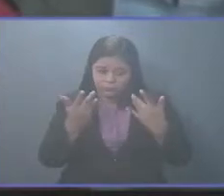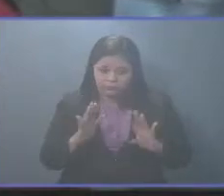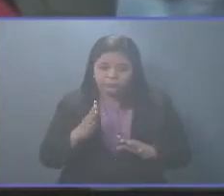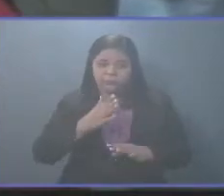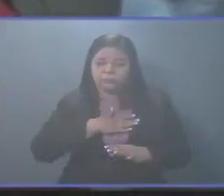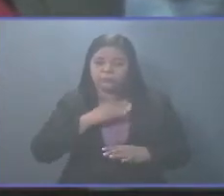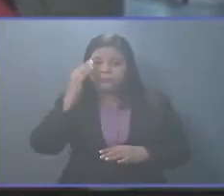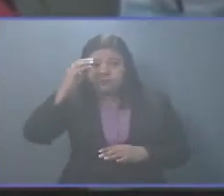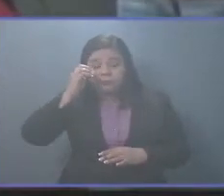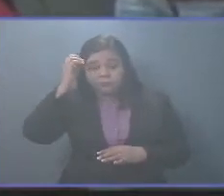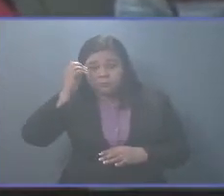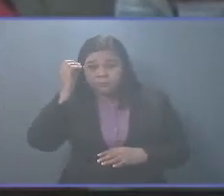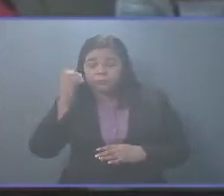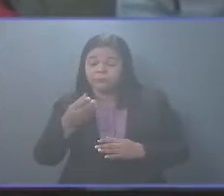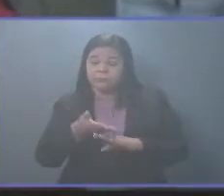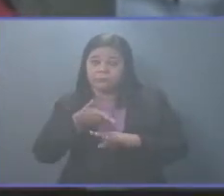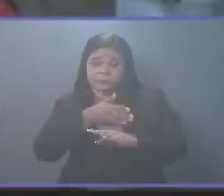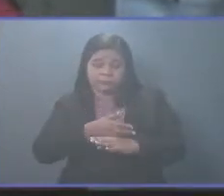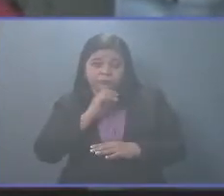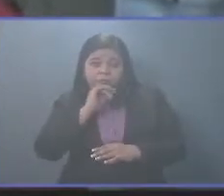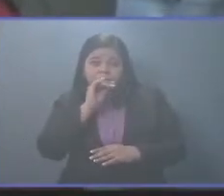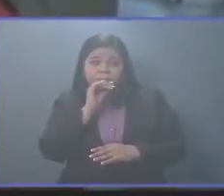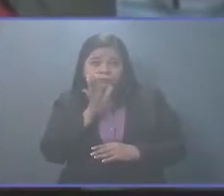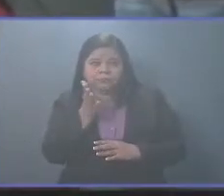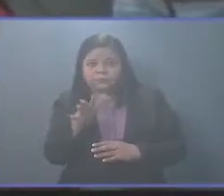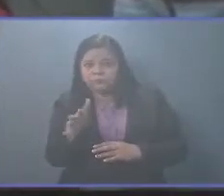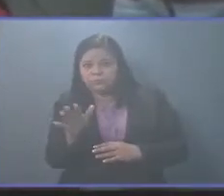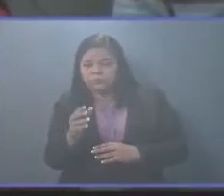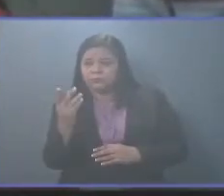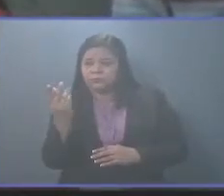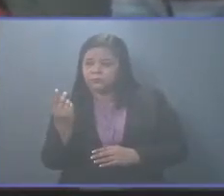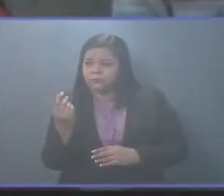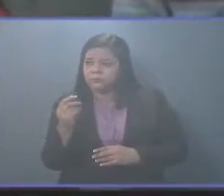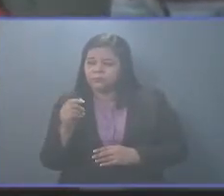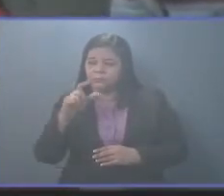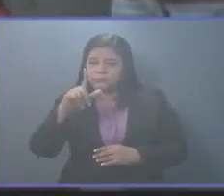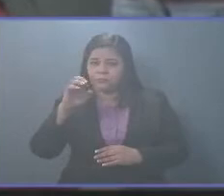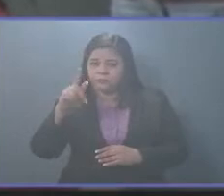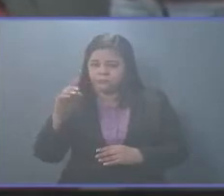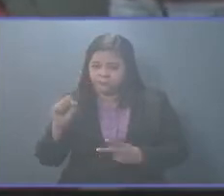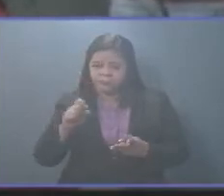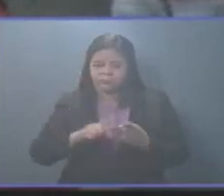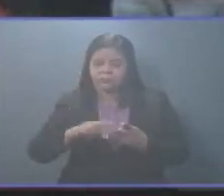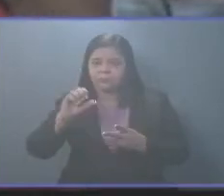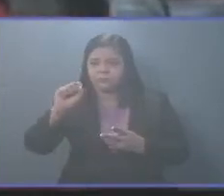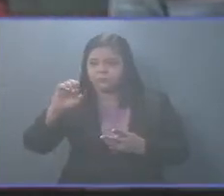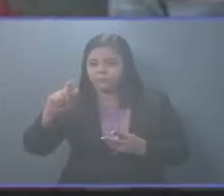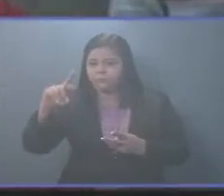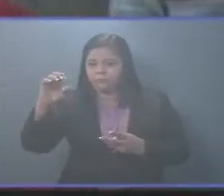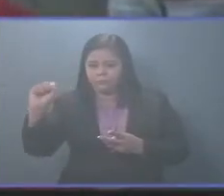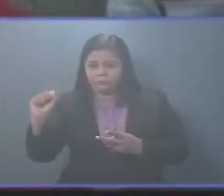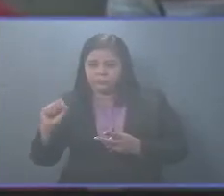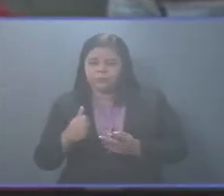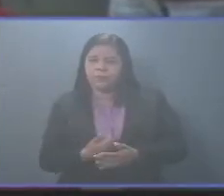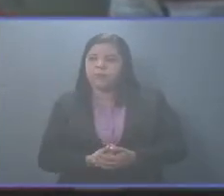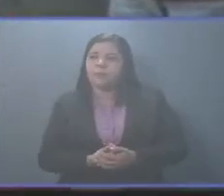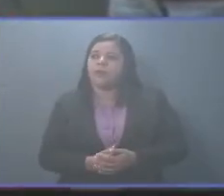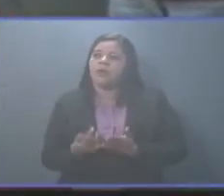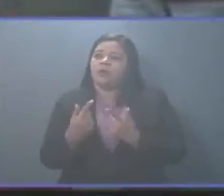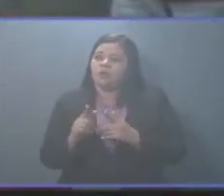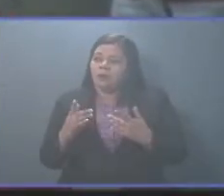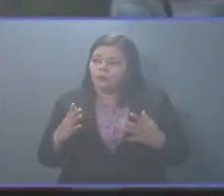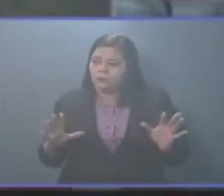vista o han podido verificar el uso de los deletes y CETES, porque en algún